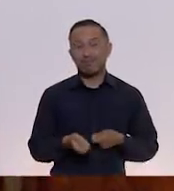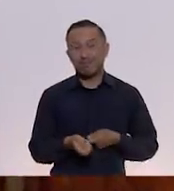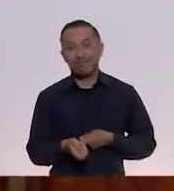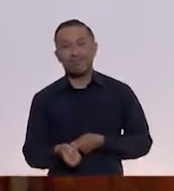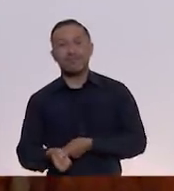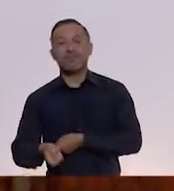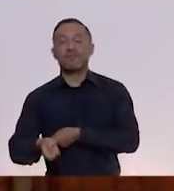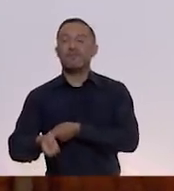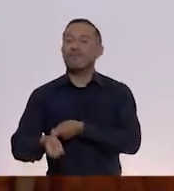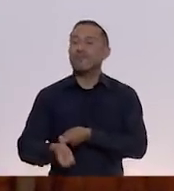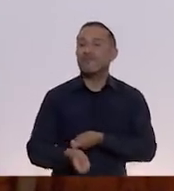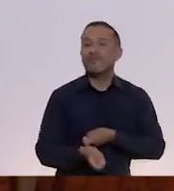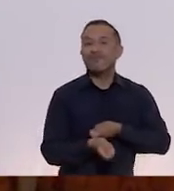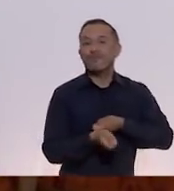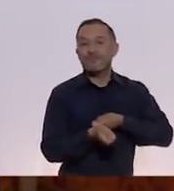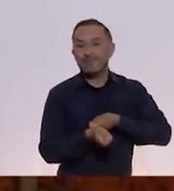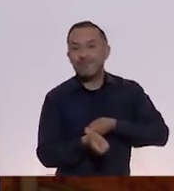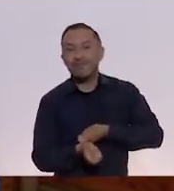Tararara.